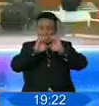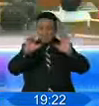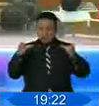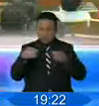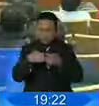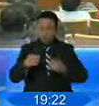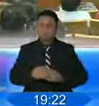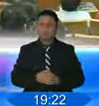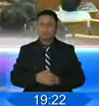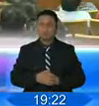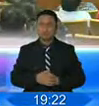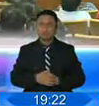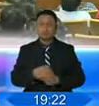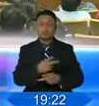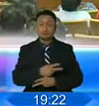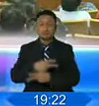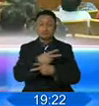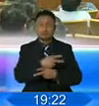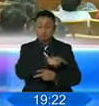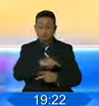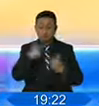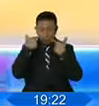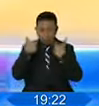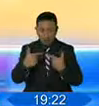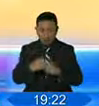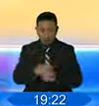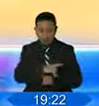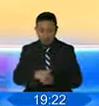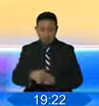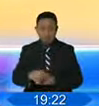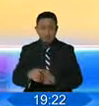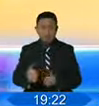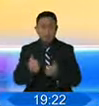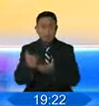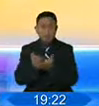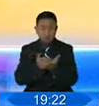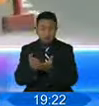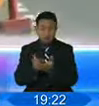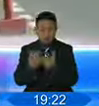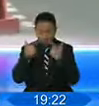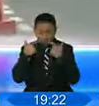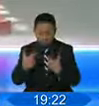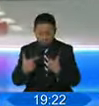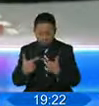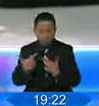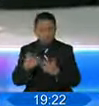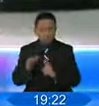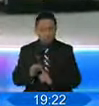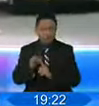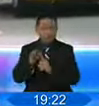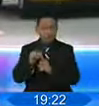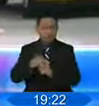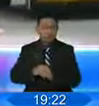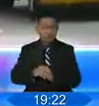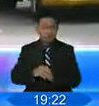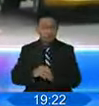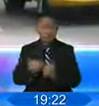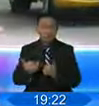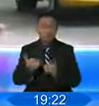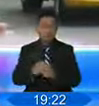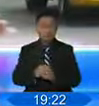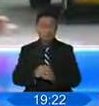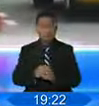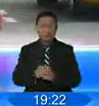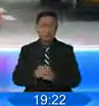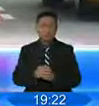compañía. Además, los ediles serán veedores del cumplimiento del buen servicio al usuario y, en especial, avalarán la gratuidad de la